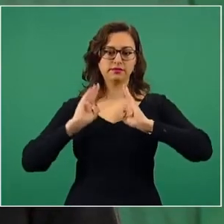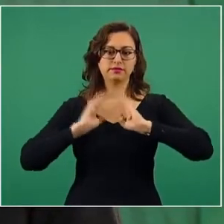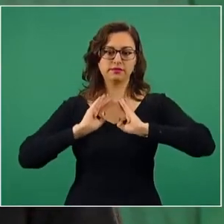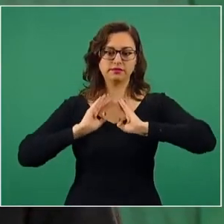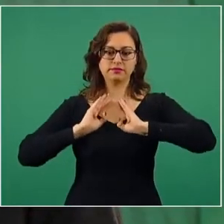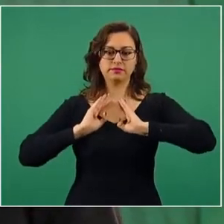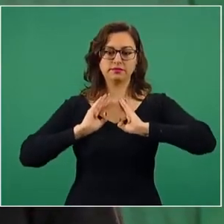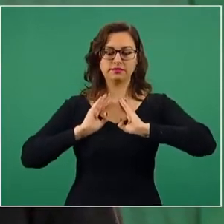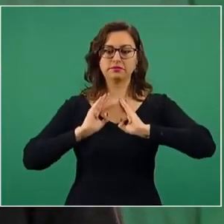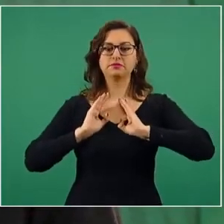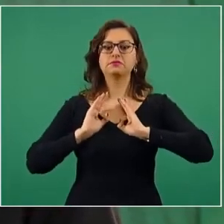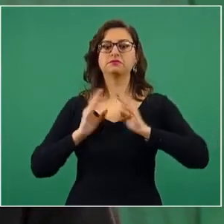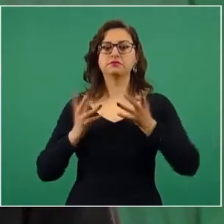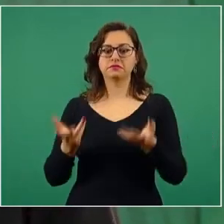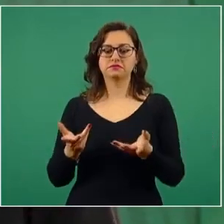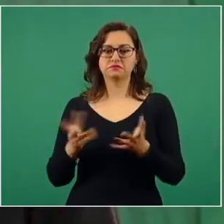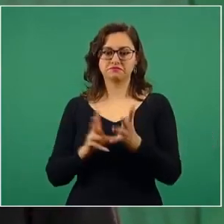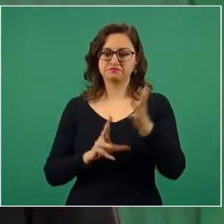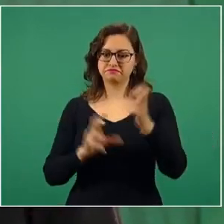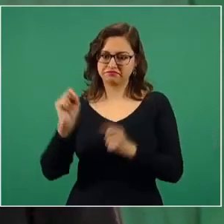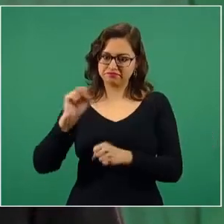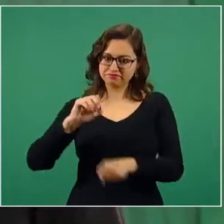del ejército constitucionalista.